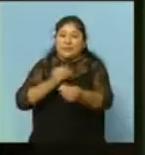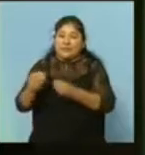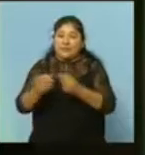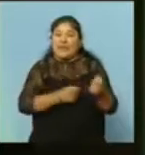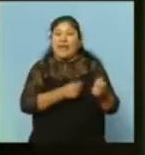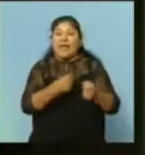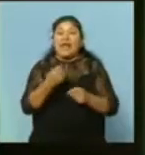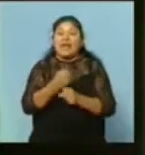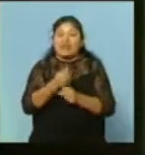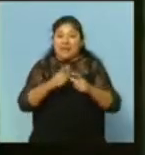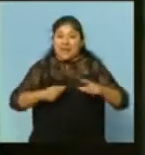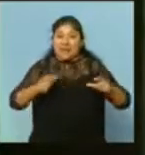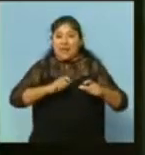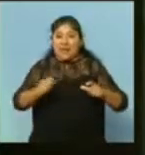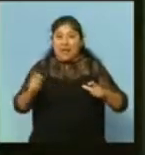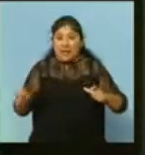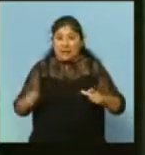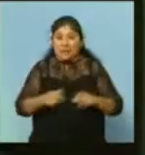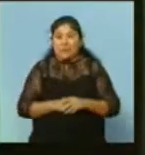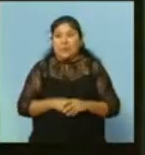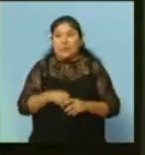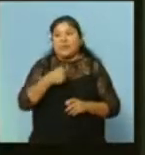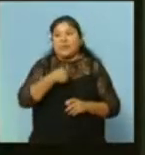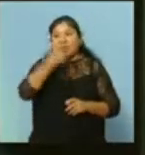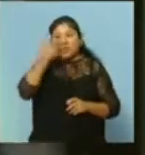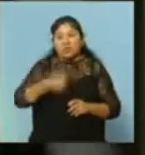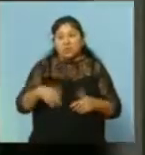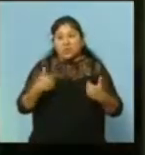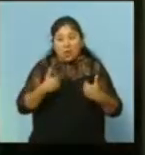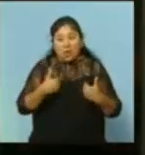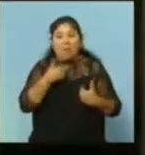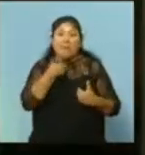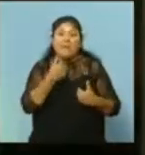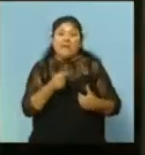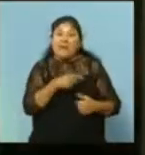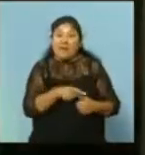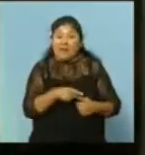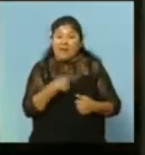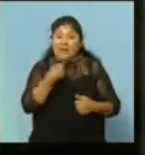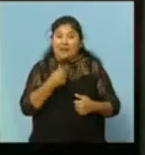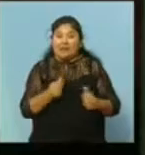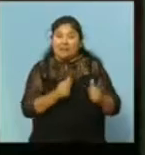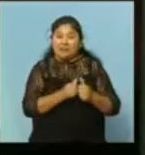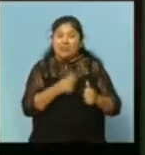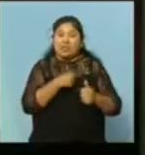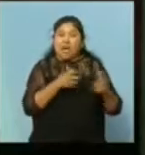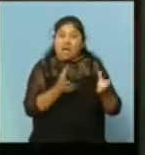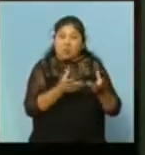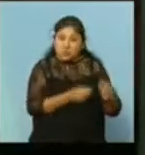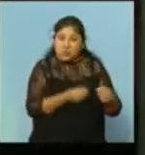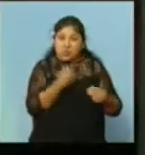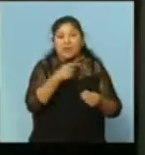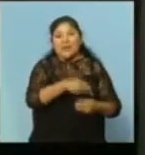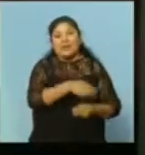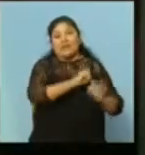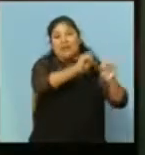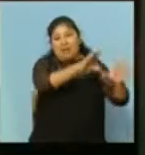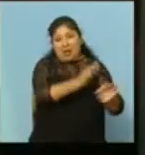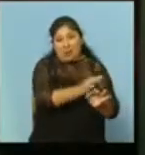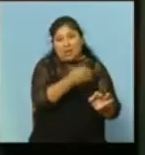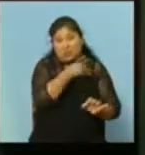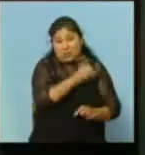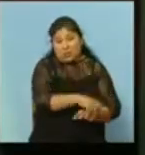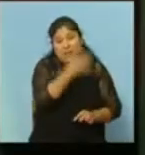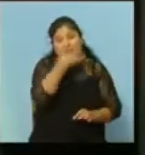trabajo, y por ejemplo yo, está mi hija que fue a dejar al chiquito a la escuela, y bueno, vinimos temprano a hacer la fila, y ella antes